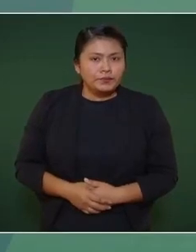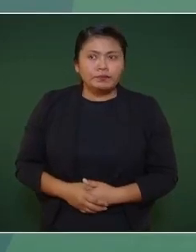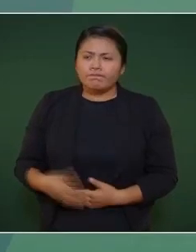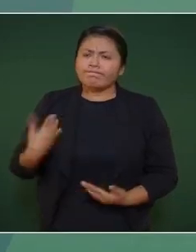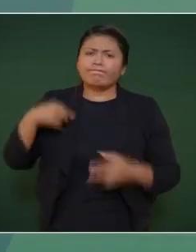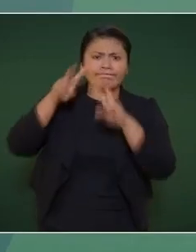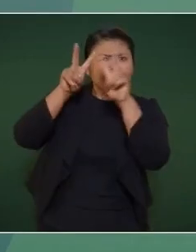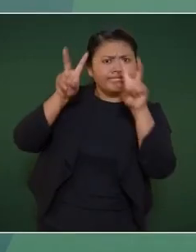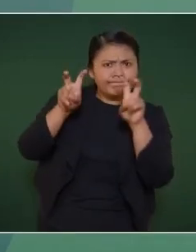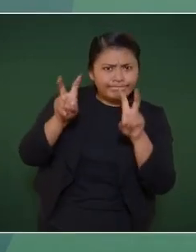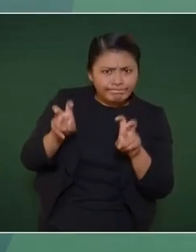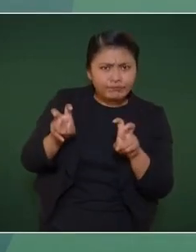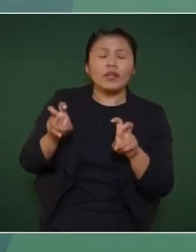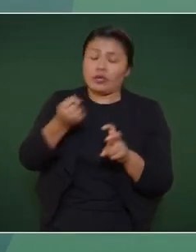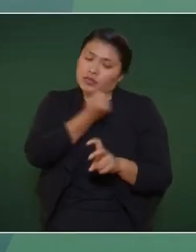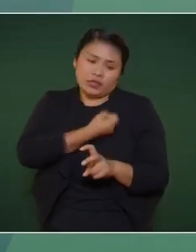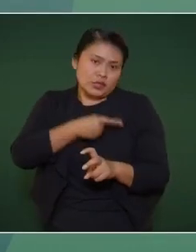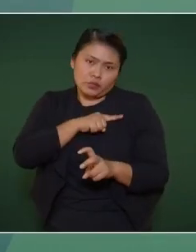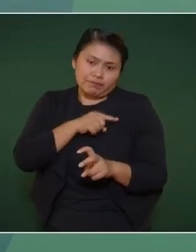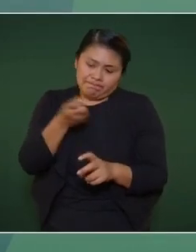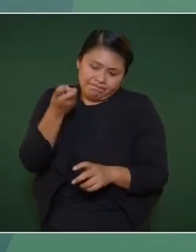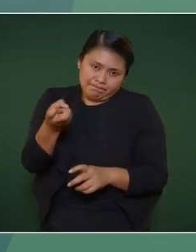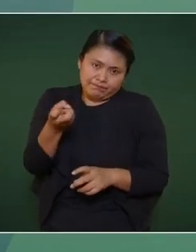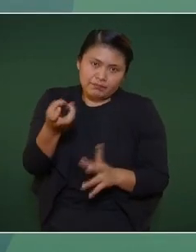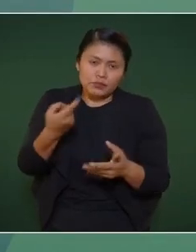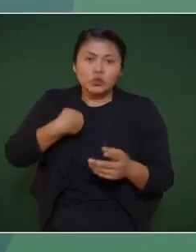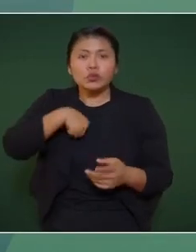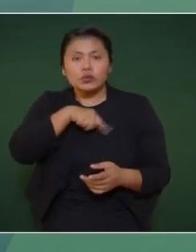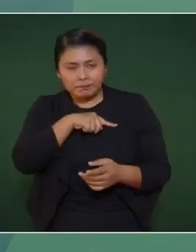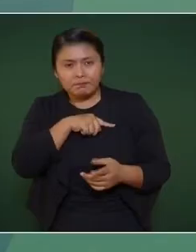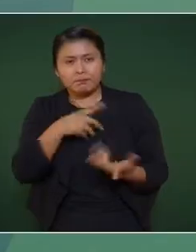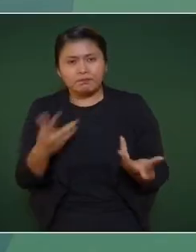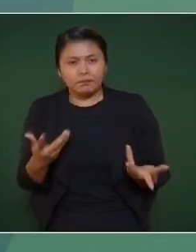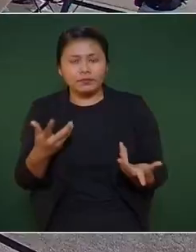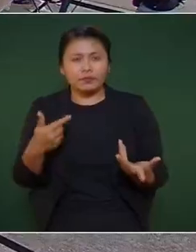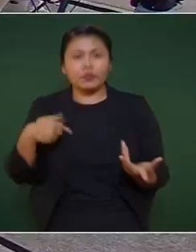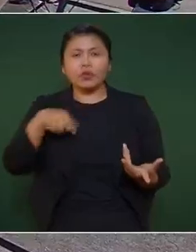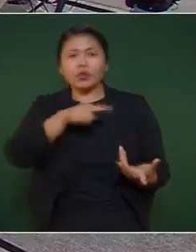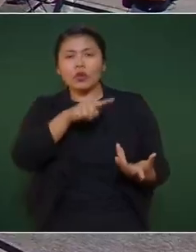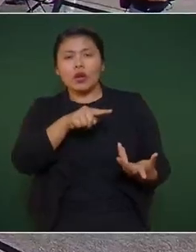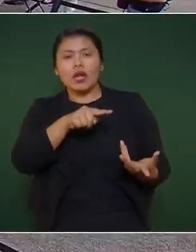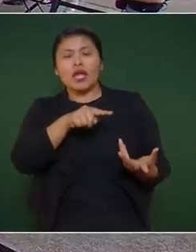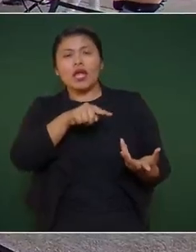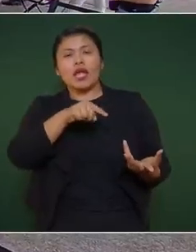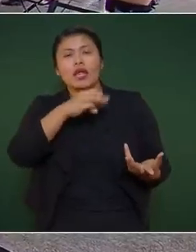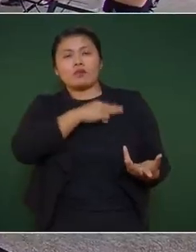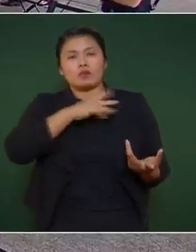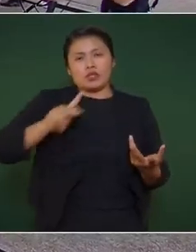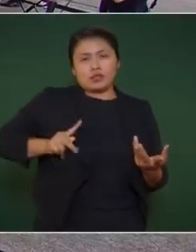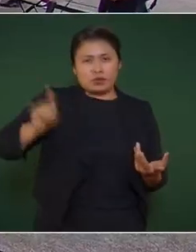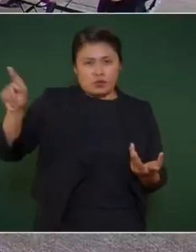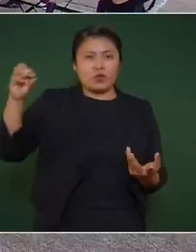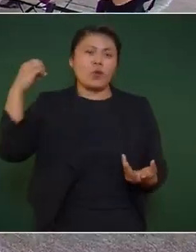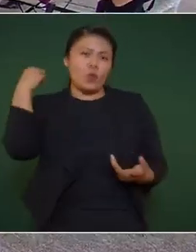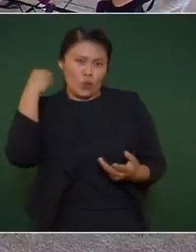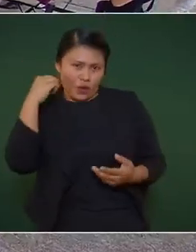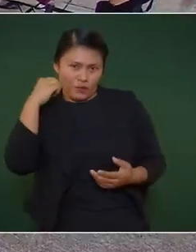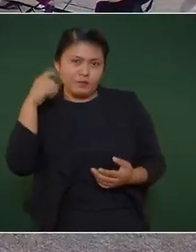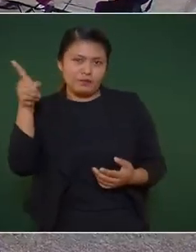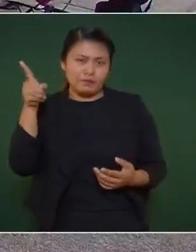trató el tema de salud. Nos reunimos en el Palacio de Gobierno de Oaxaca,